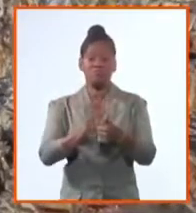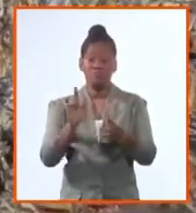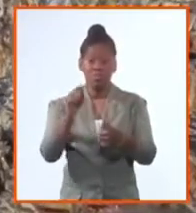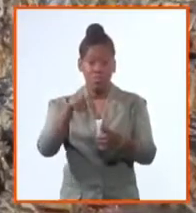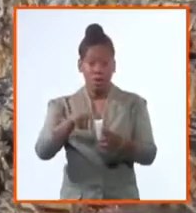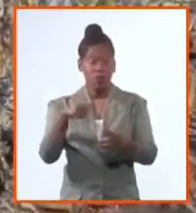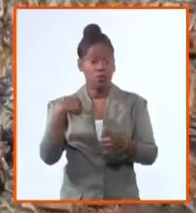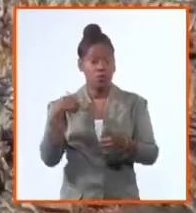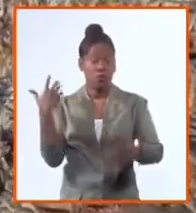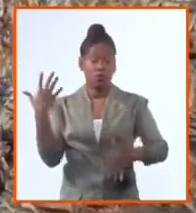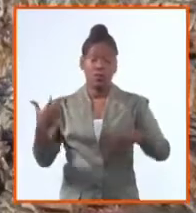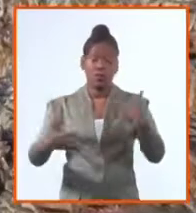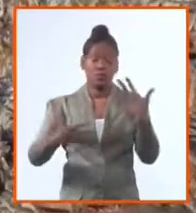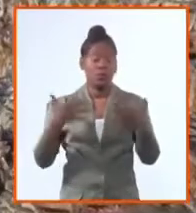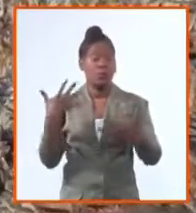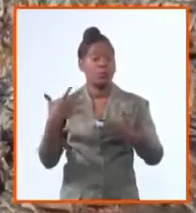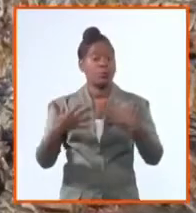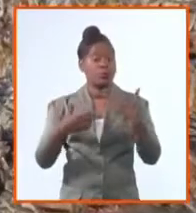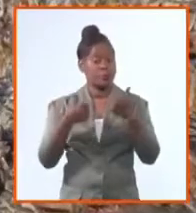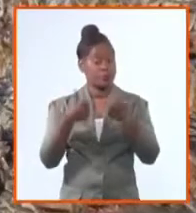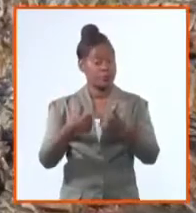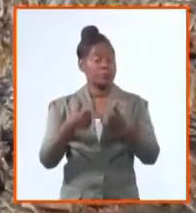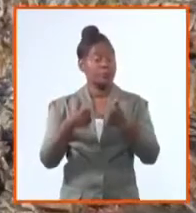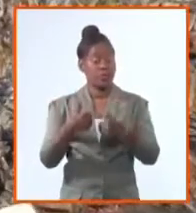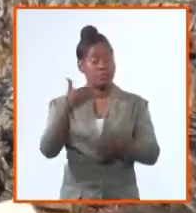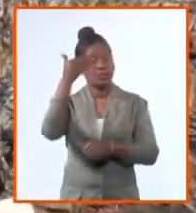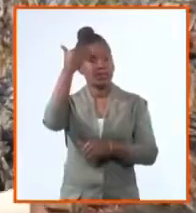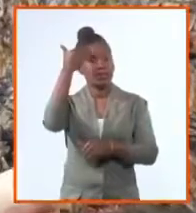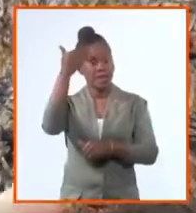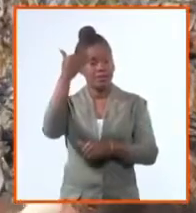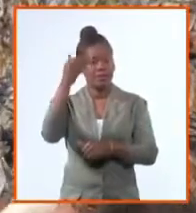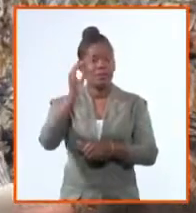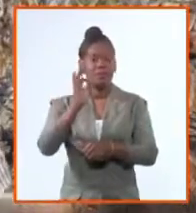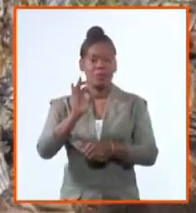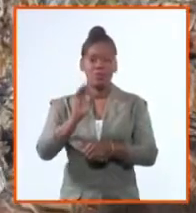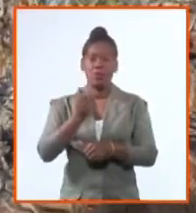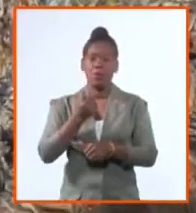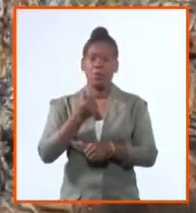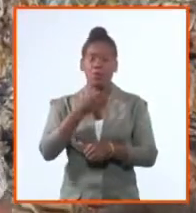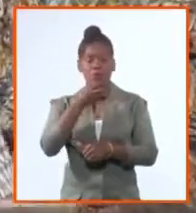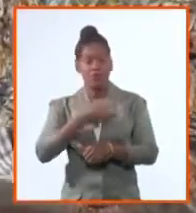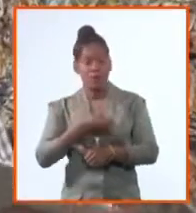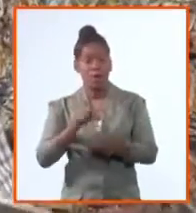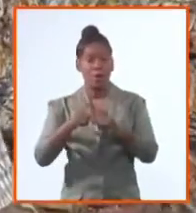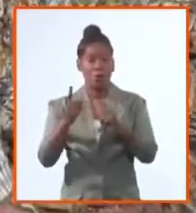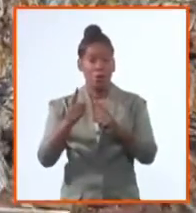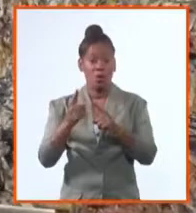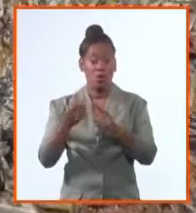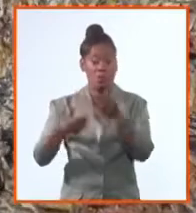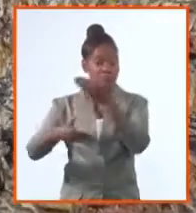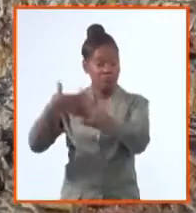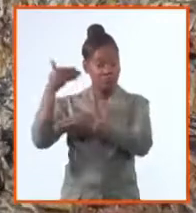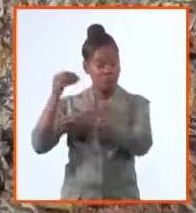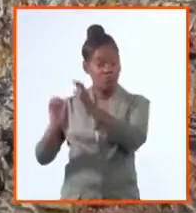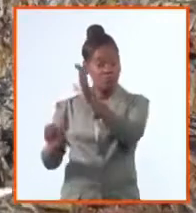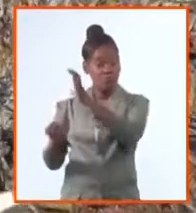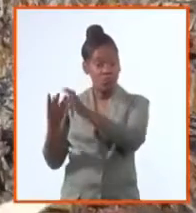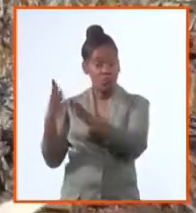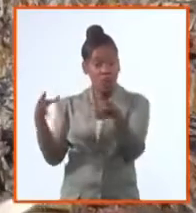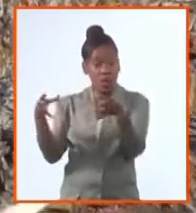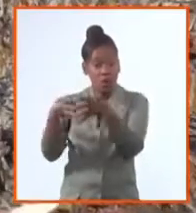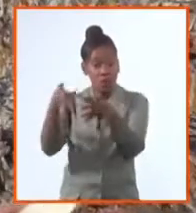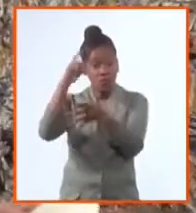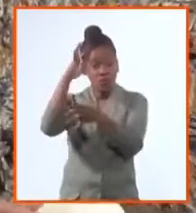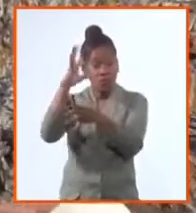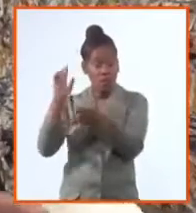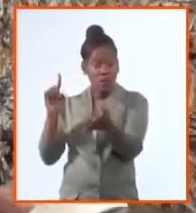pensamiento del comandante jefe. Y esto tiene un antecedente, porque a ese momento no llegamos